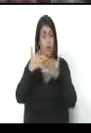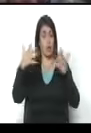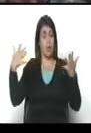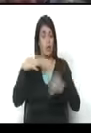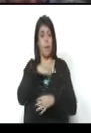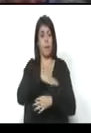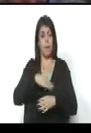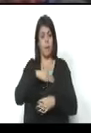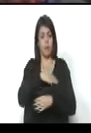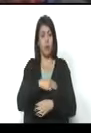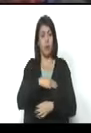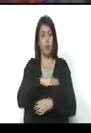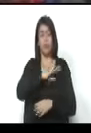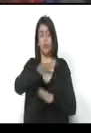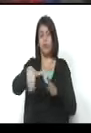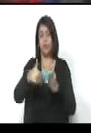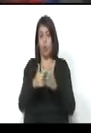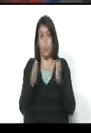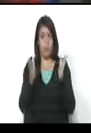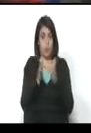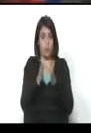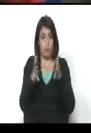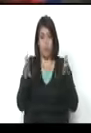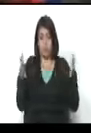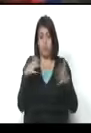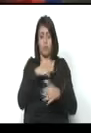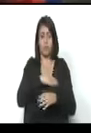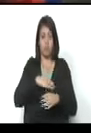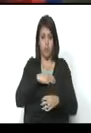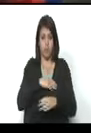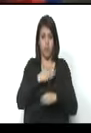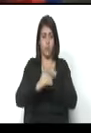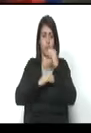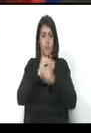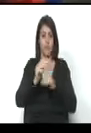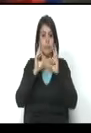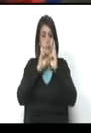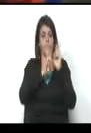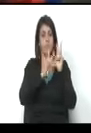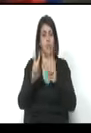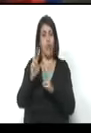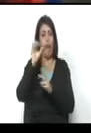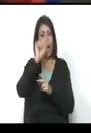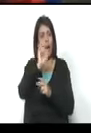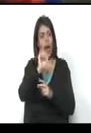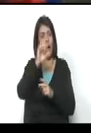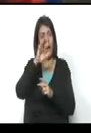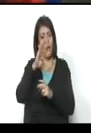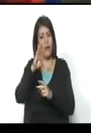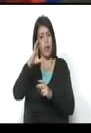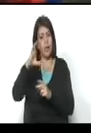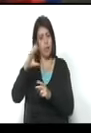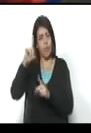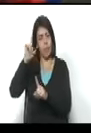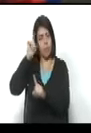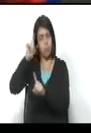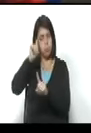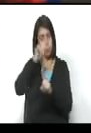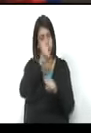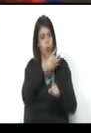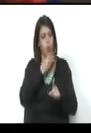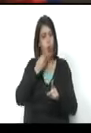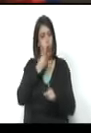grandes misiones, misiones y micromisiones que dieron cuenta de la alfabetización y de la inclusión de la